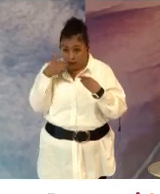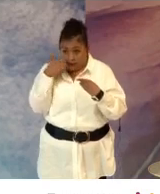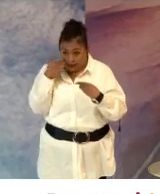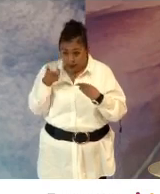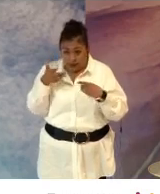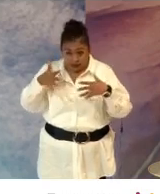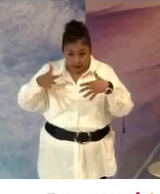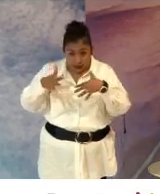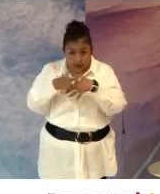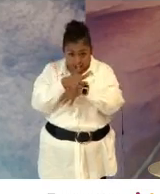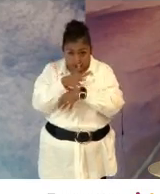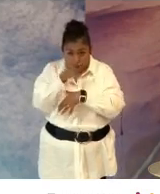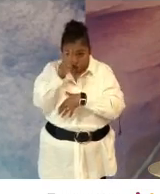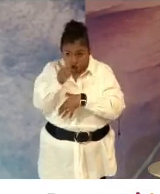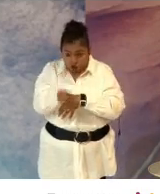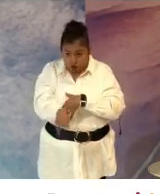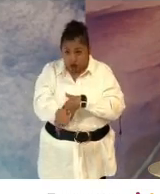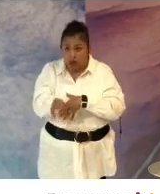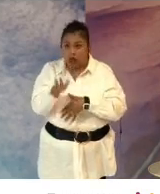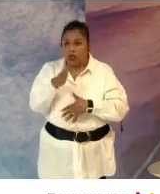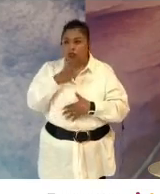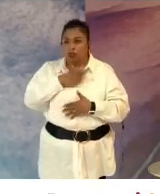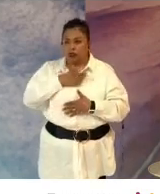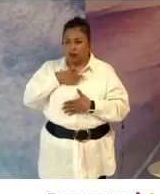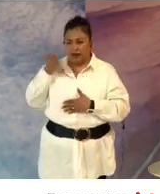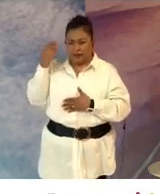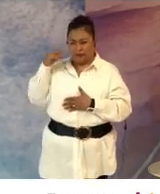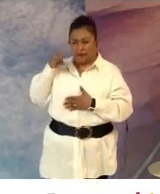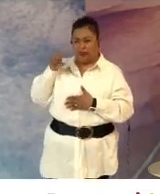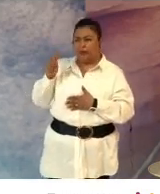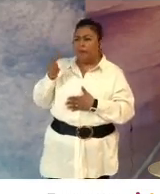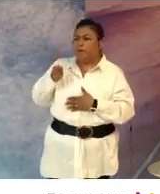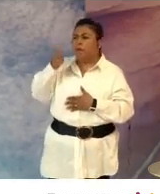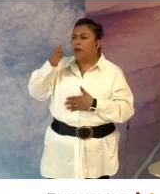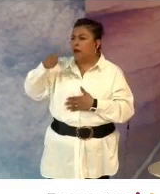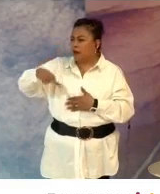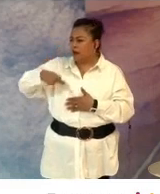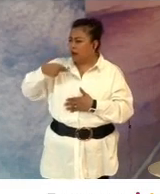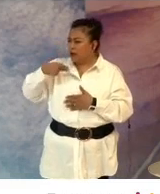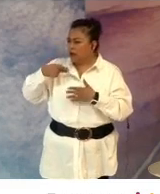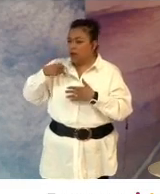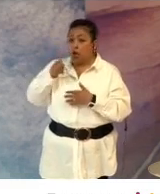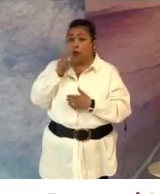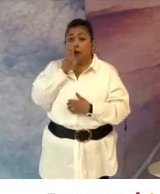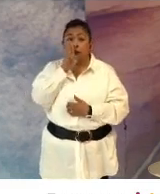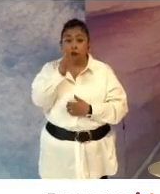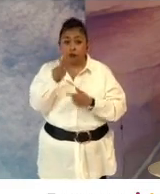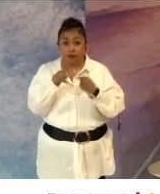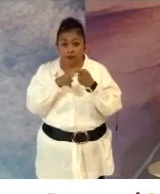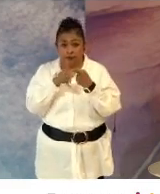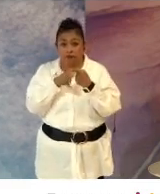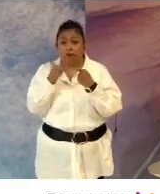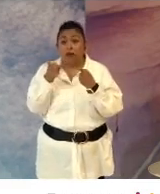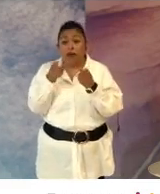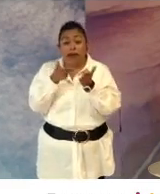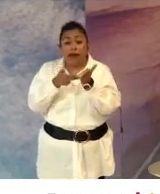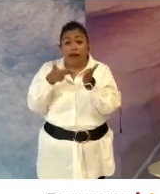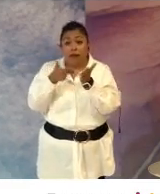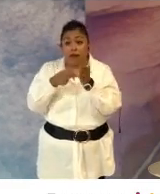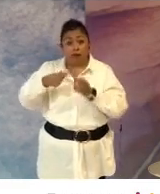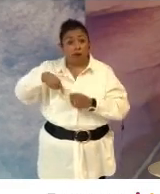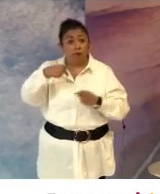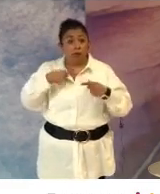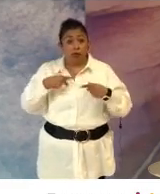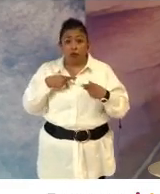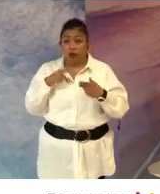los cambios ocurran? Yo estaba en el MIT, ¿no? ¿Y cuál es la primera pregunta? La primera respuesta, herramientas. Somos